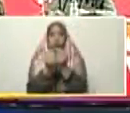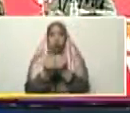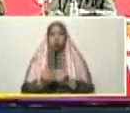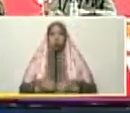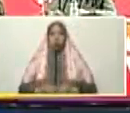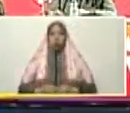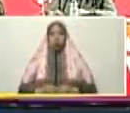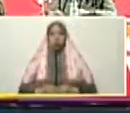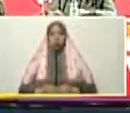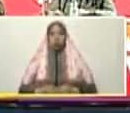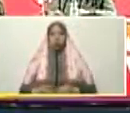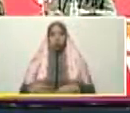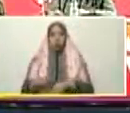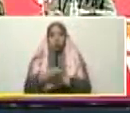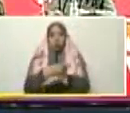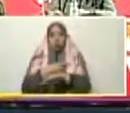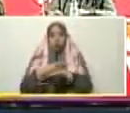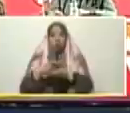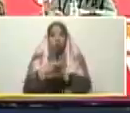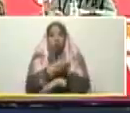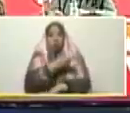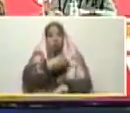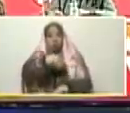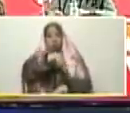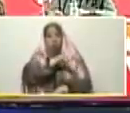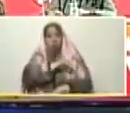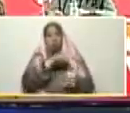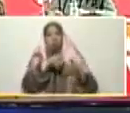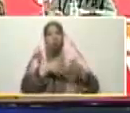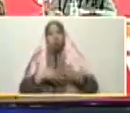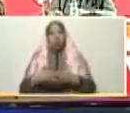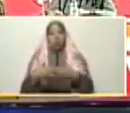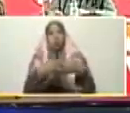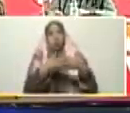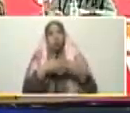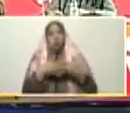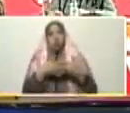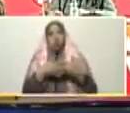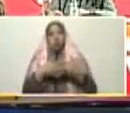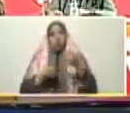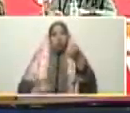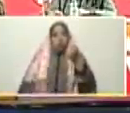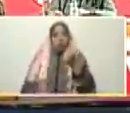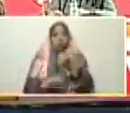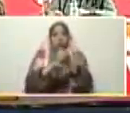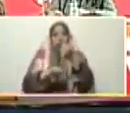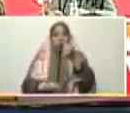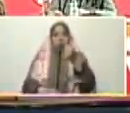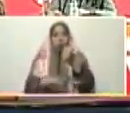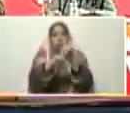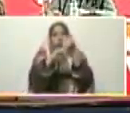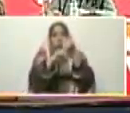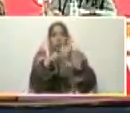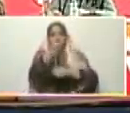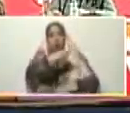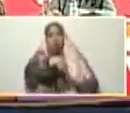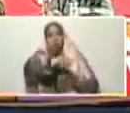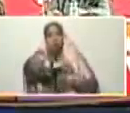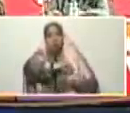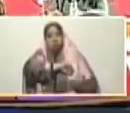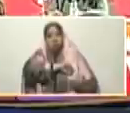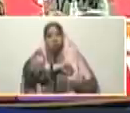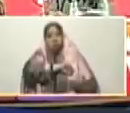el gobierno de las antiguas 13 colonias de eeuu apoyaba al imperio español